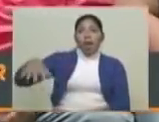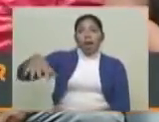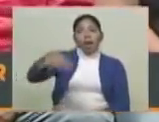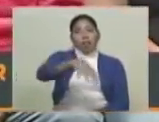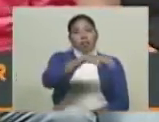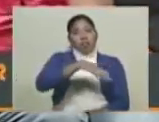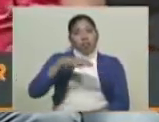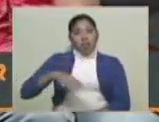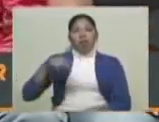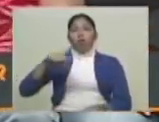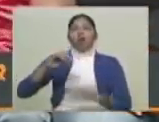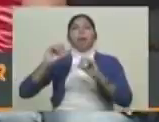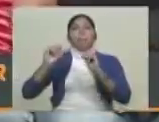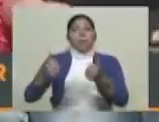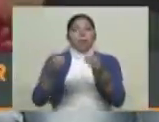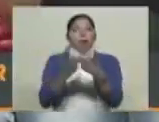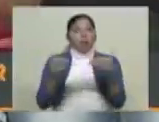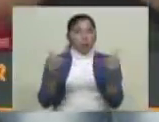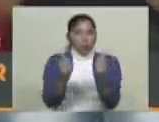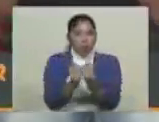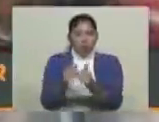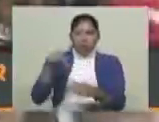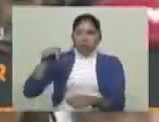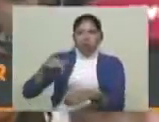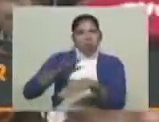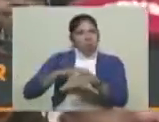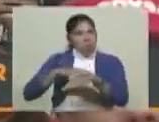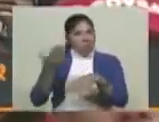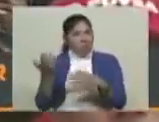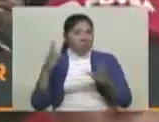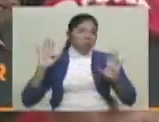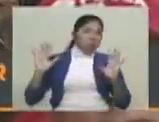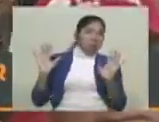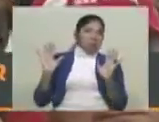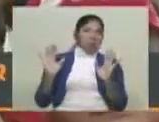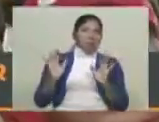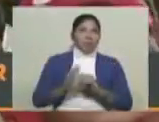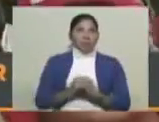y empezamos por Anzuategui. Por algo será que empezamos por Anzuategui.